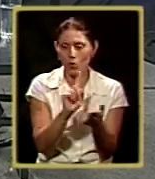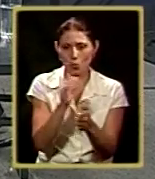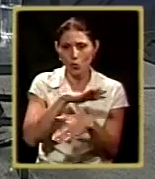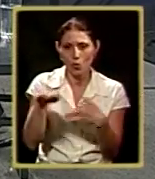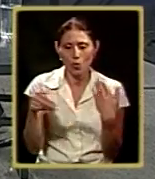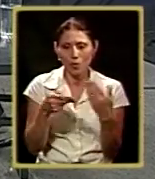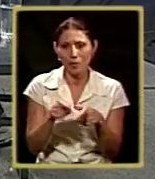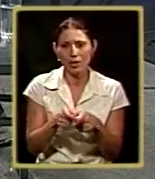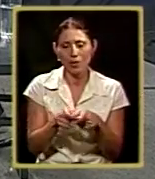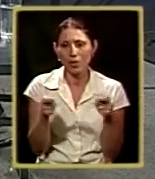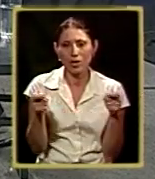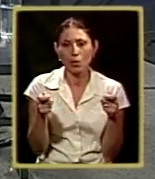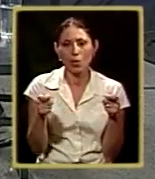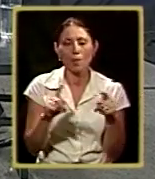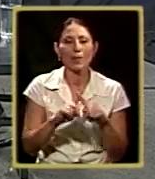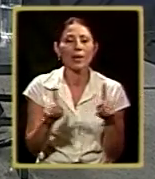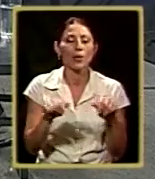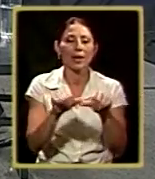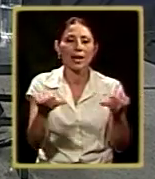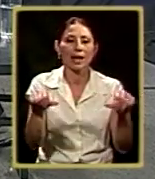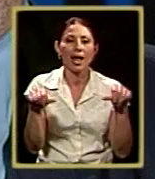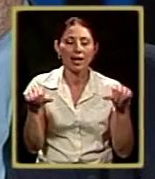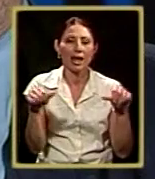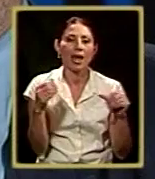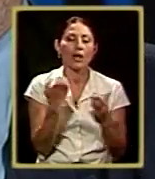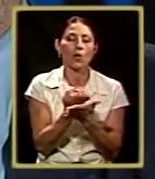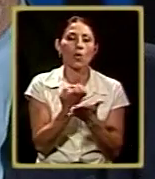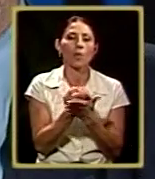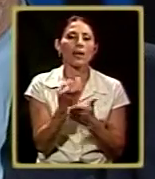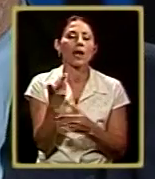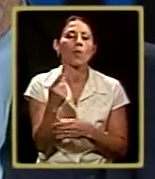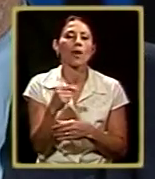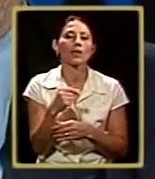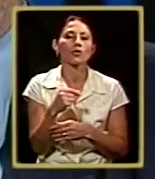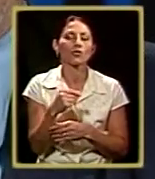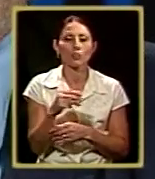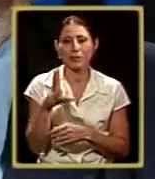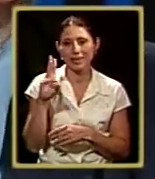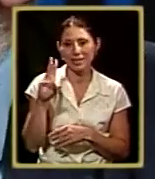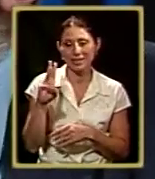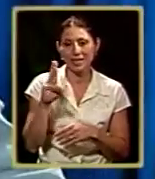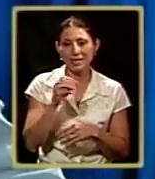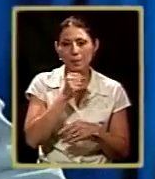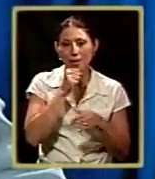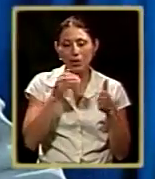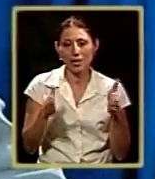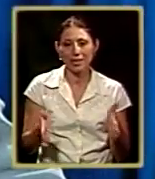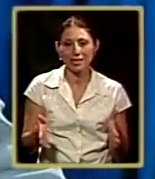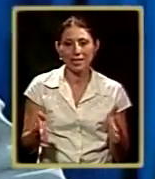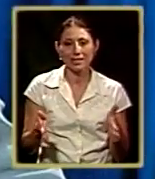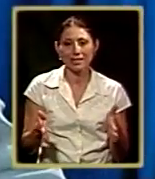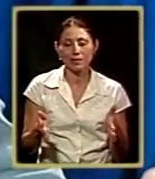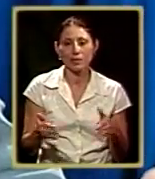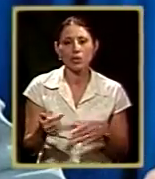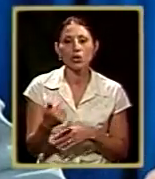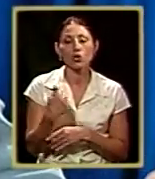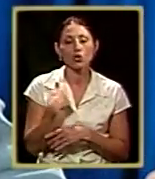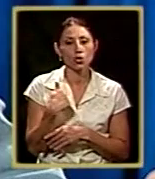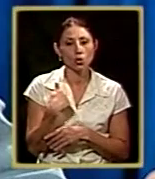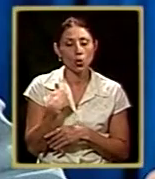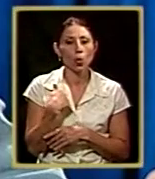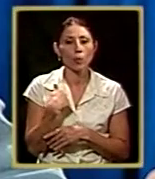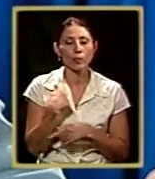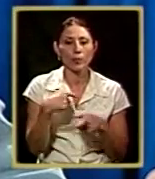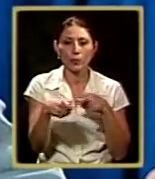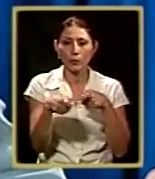periódico, sino sí. El área económica. Somos 6 periodistas. Yo estoy al mando